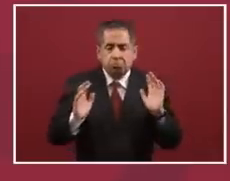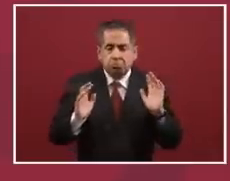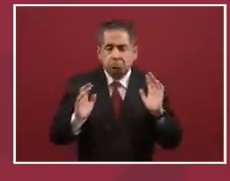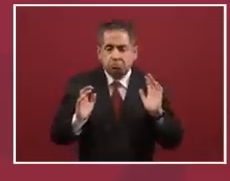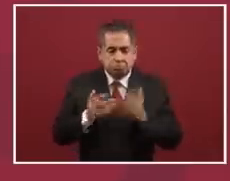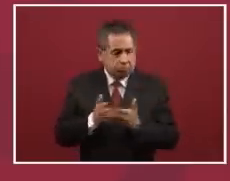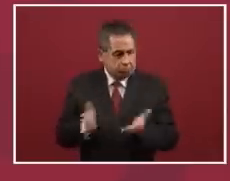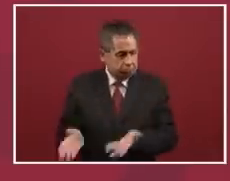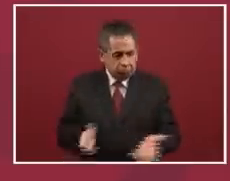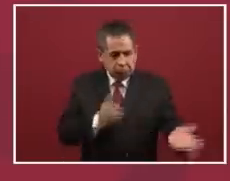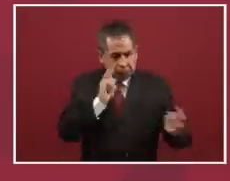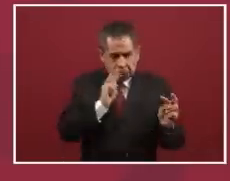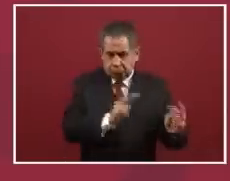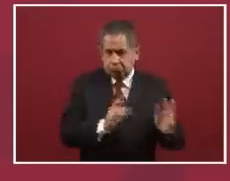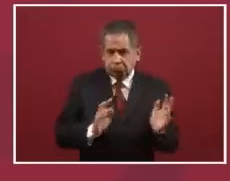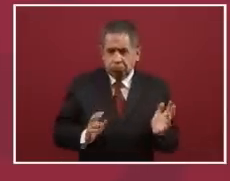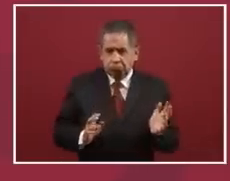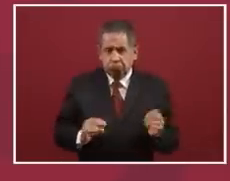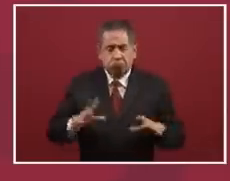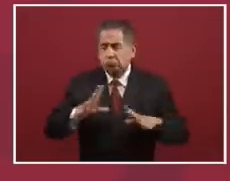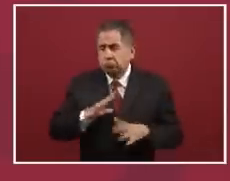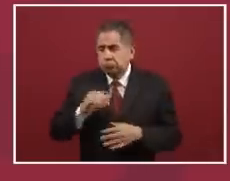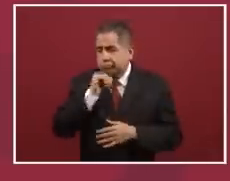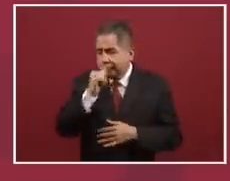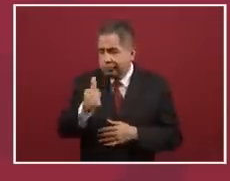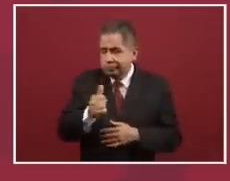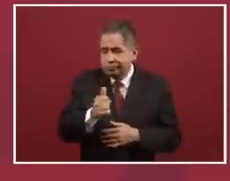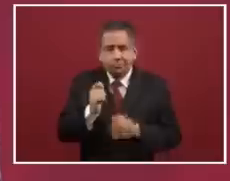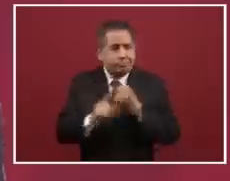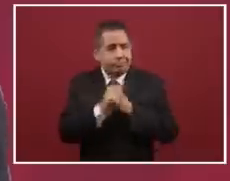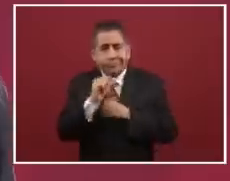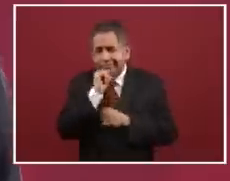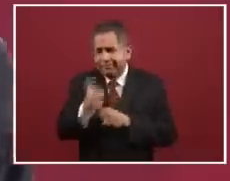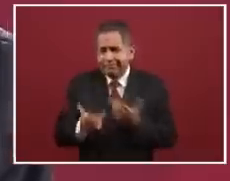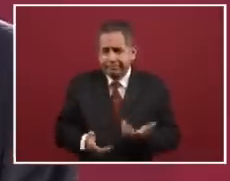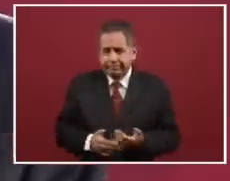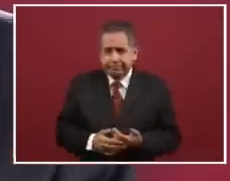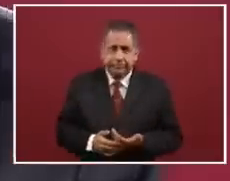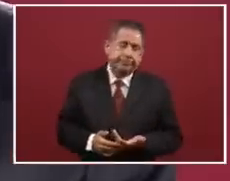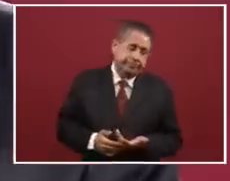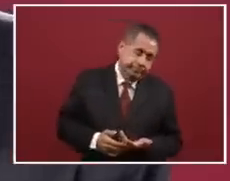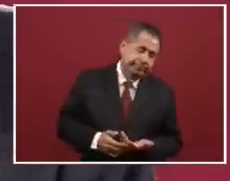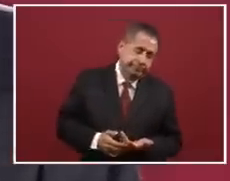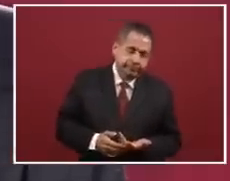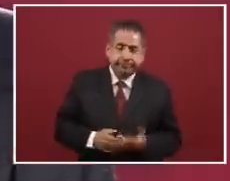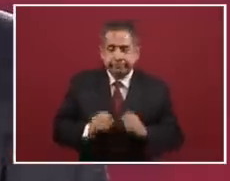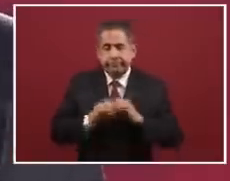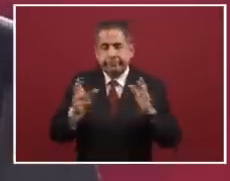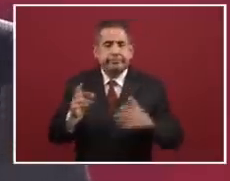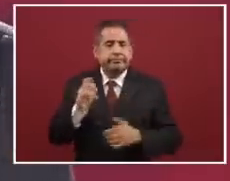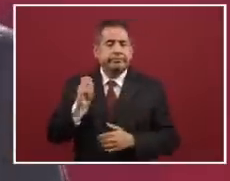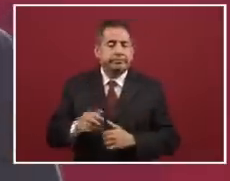ha atendido y no ha habido ningún problema. Claro que hay